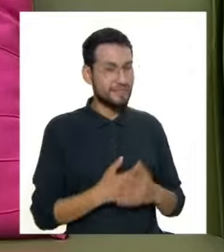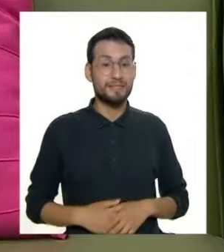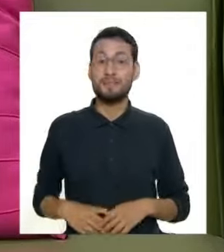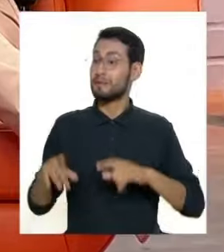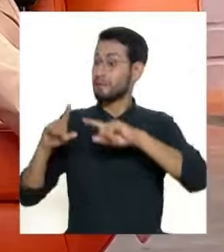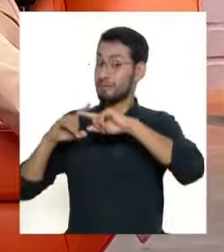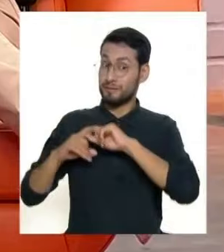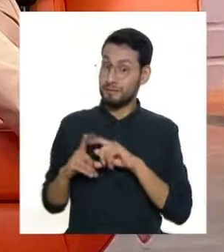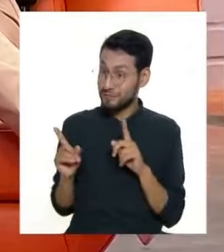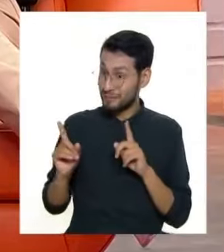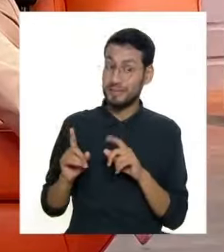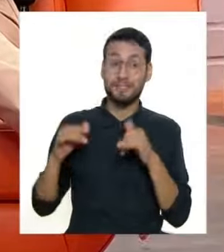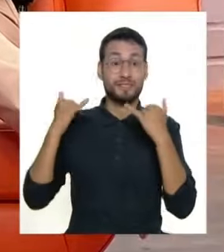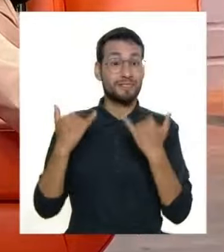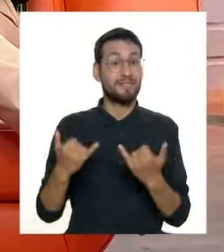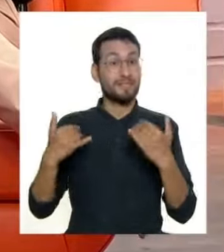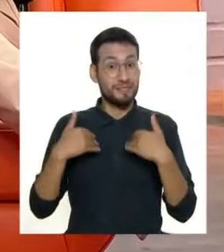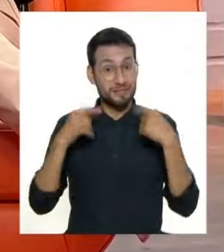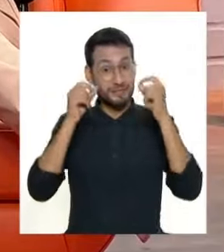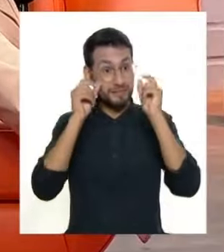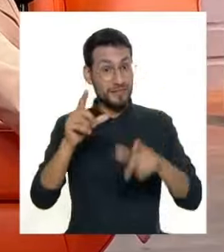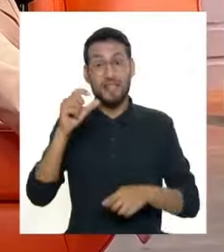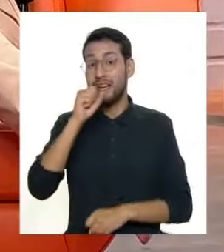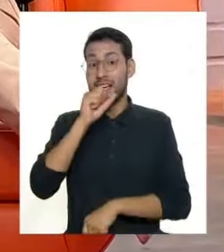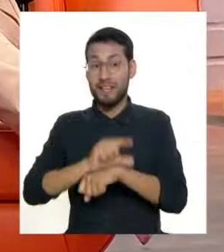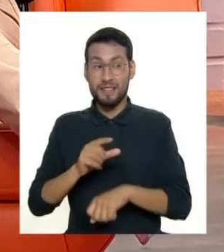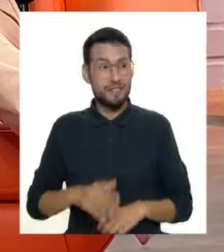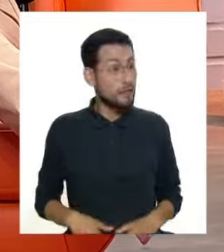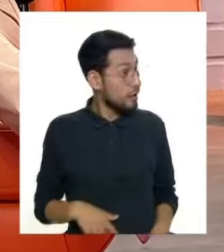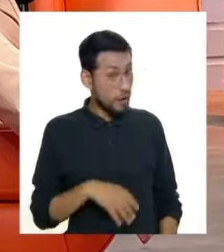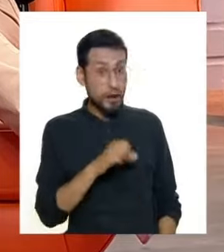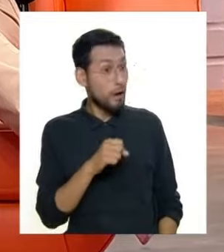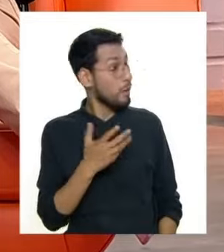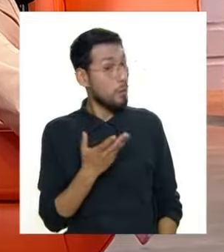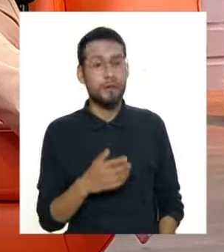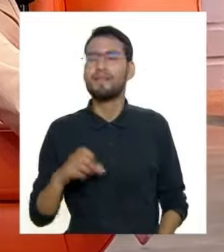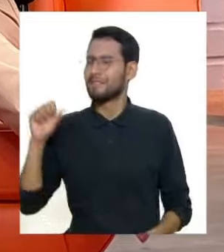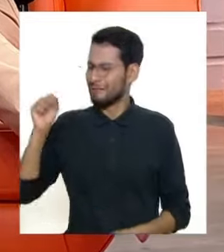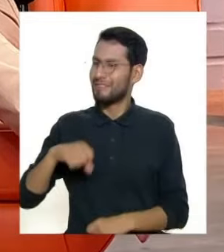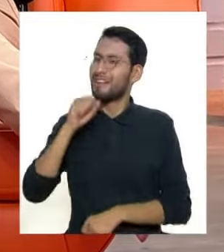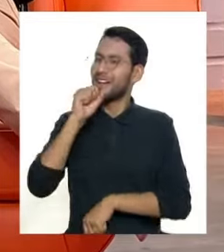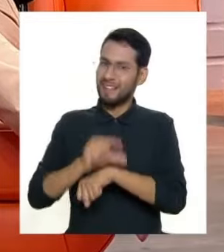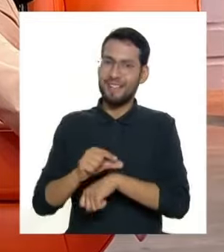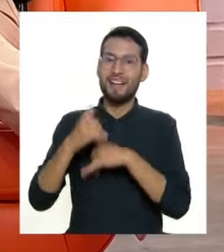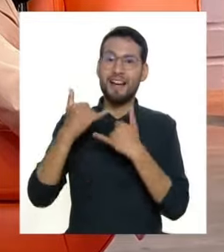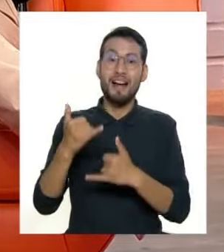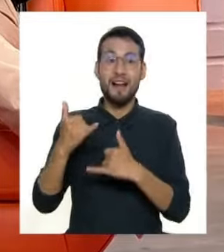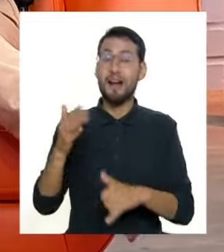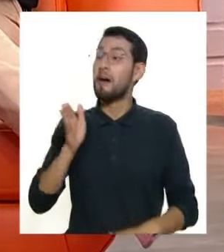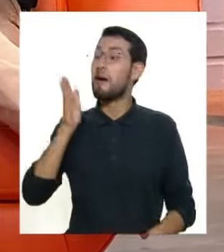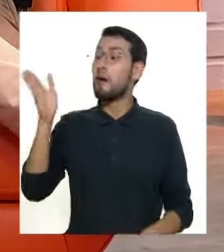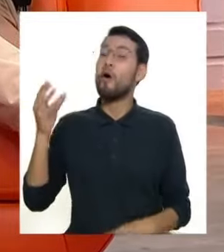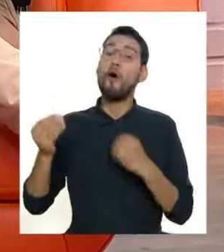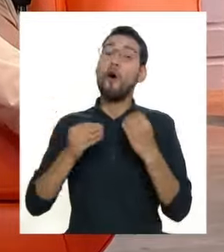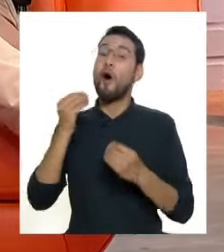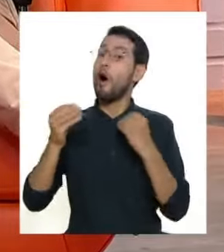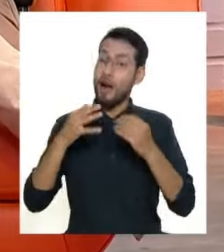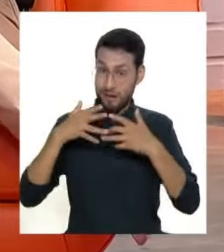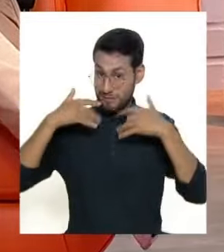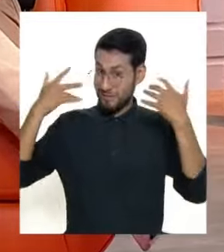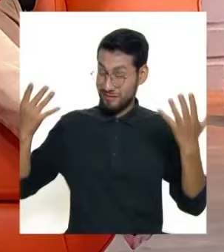Pero nosotros tenemos una sorpresa de Genaro, mi querida Uchi. ¿Ah, sí? Sí, porque Genarito ha ido a ver cómo es la